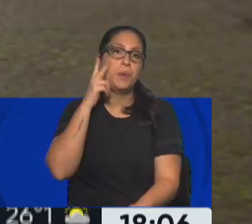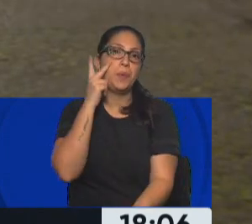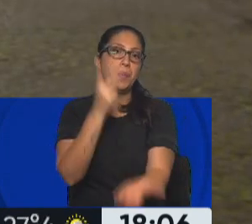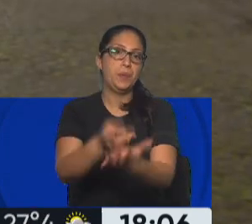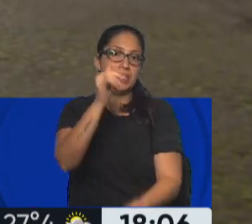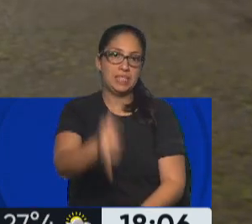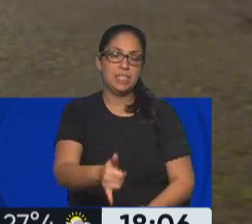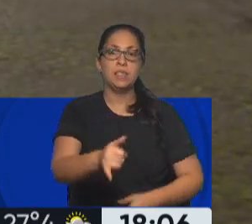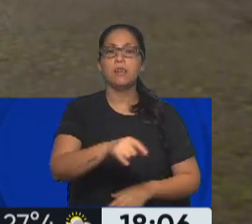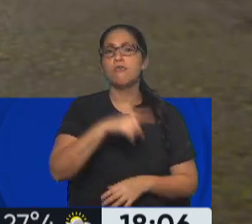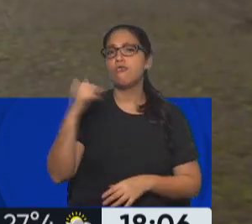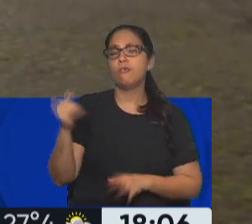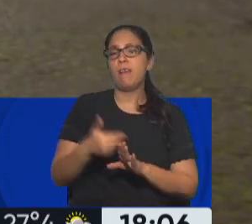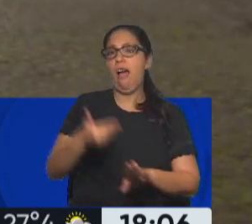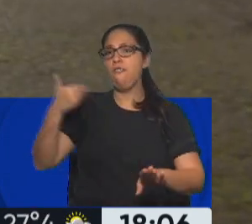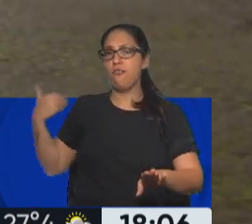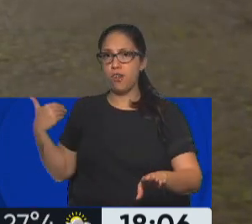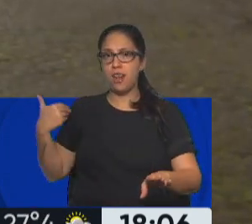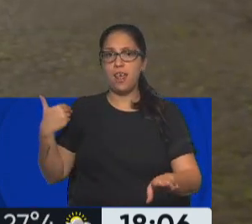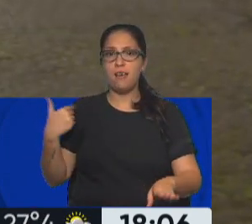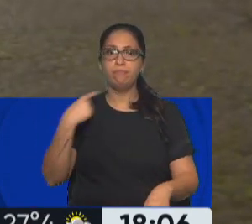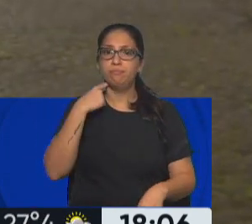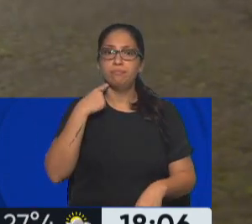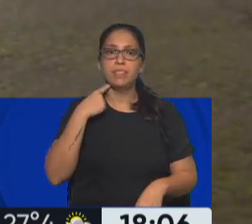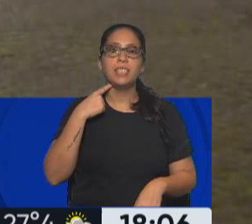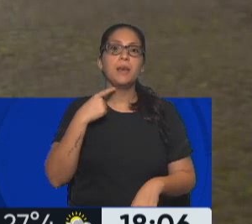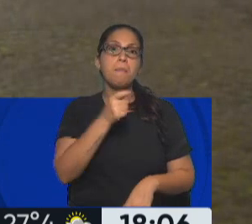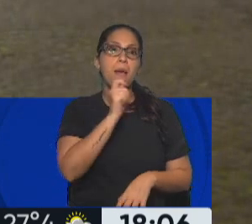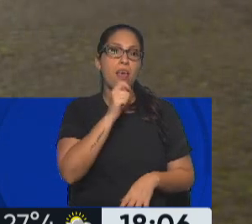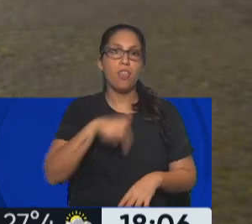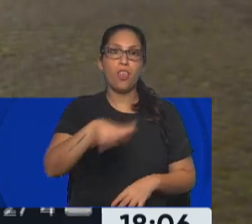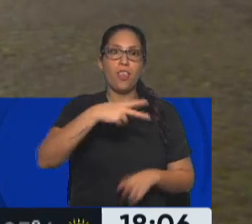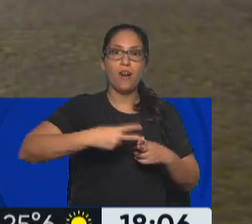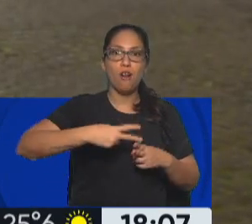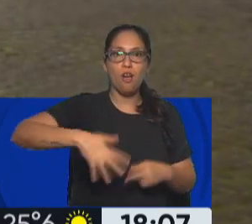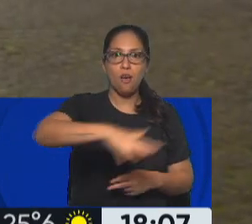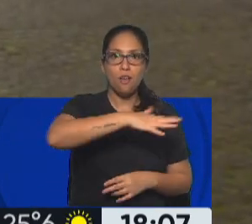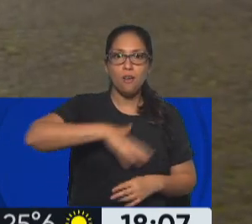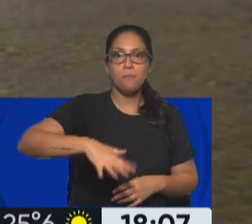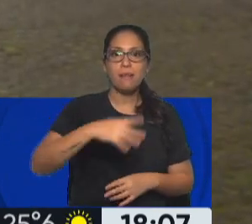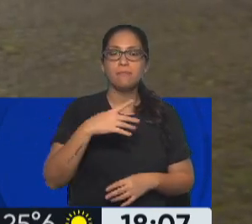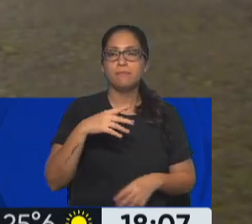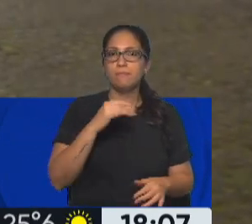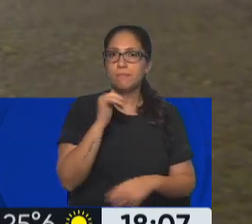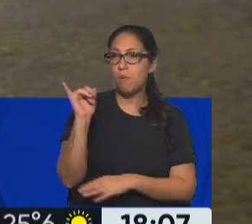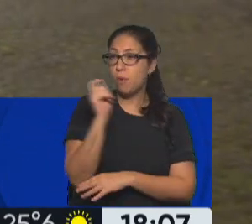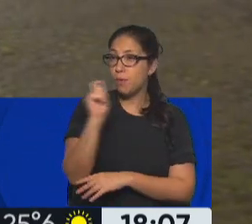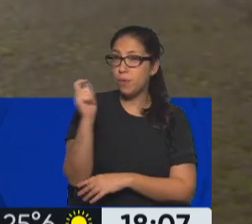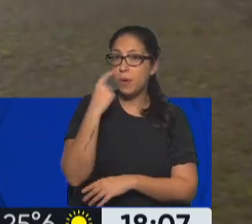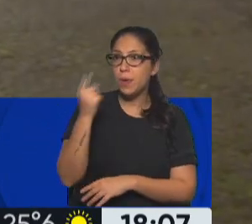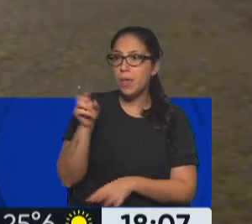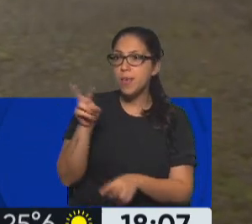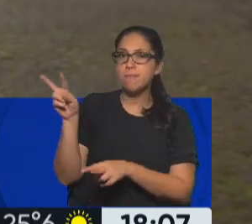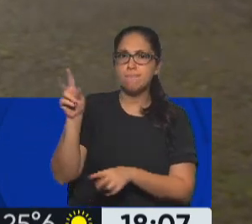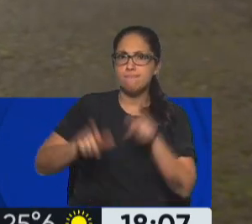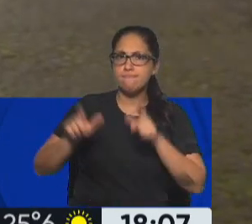quedó afuera, lo que he generado en los medios romanos que han cubierto el acontecimiento, mucho enojo por